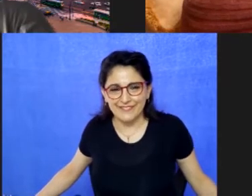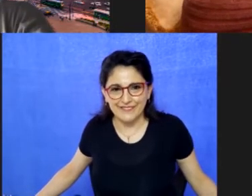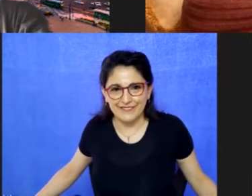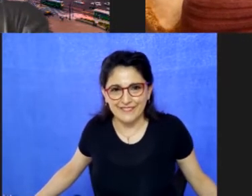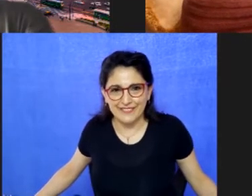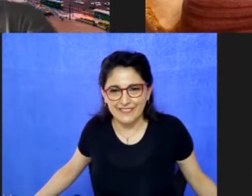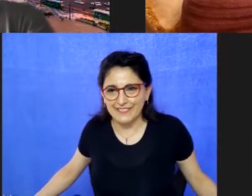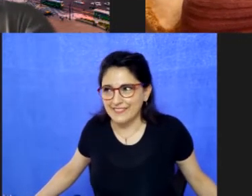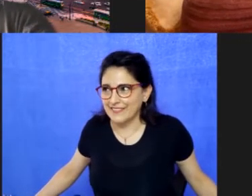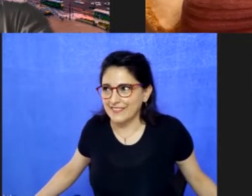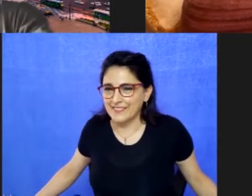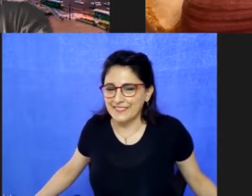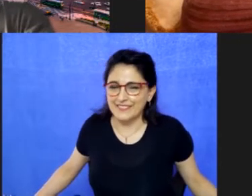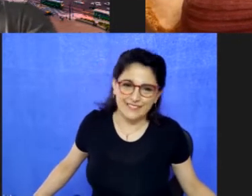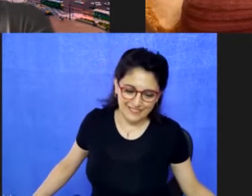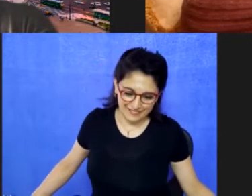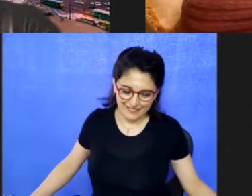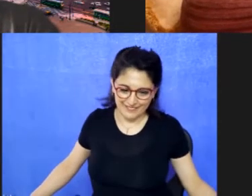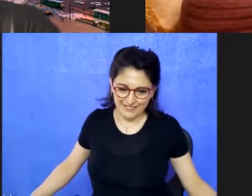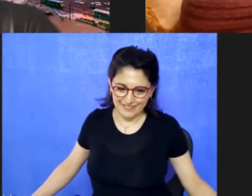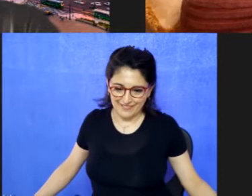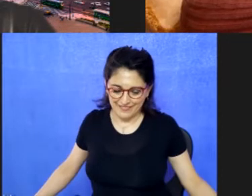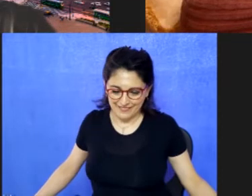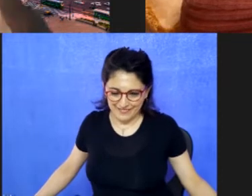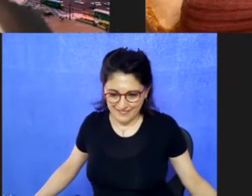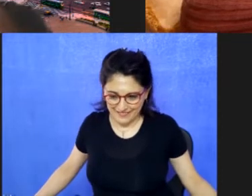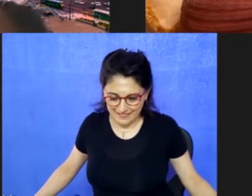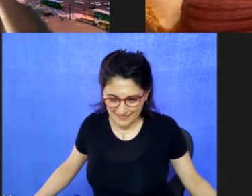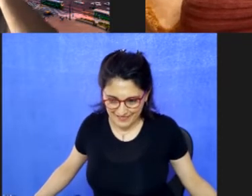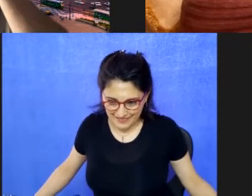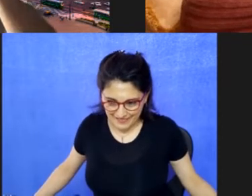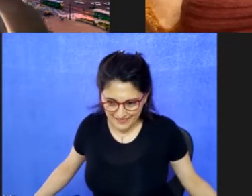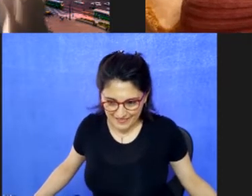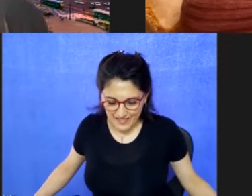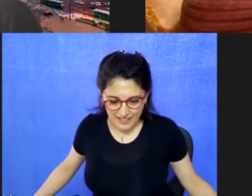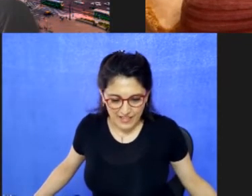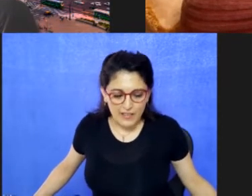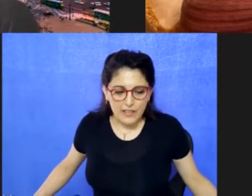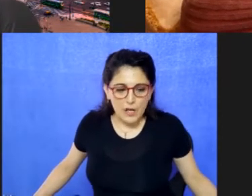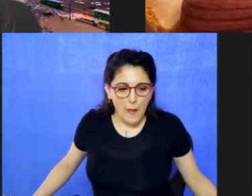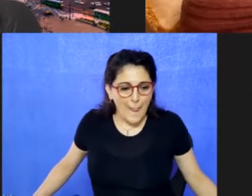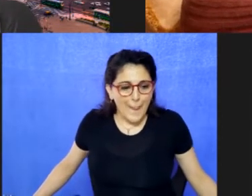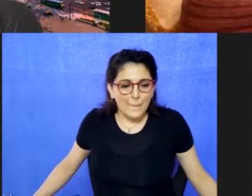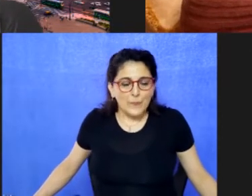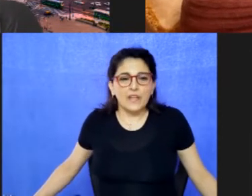un poco más en movimiento y enfrentar mejor la toda la situación que nos tocó vivir. Y bueno, acá